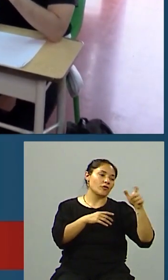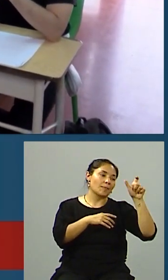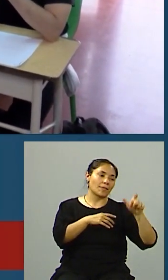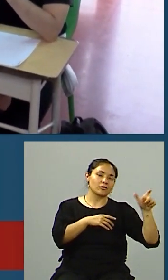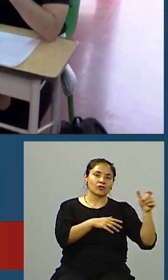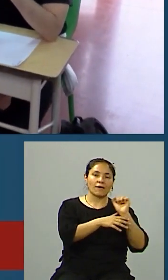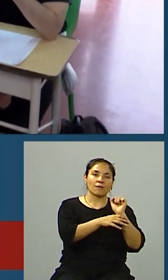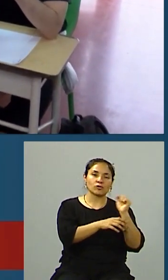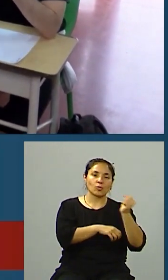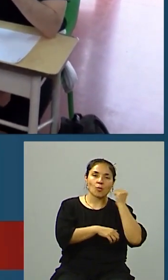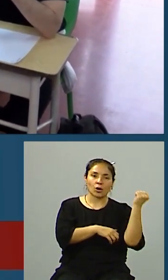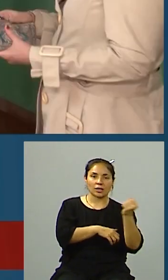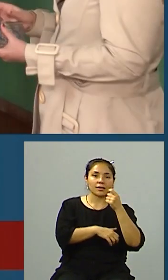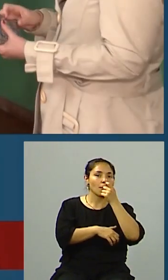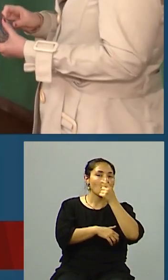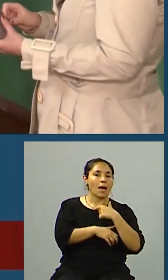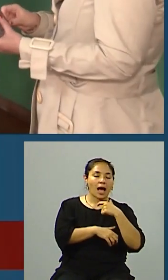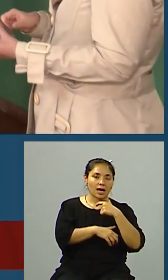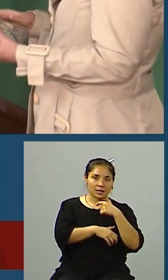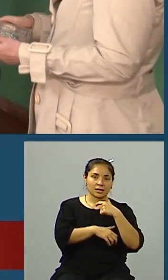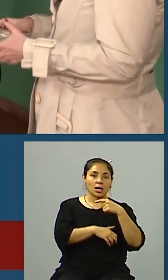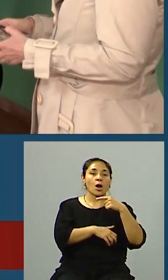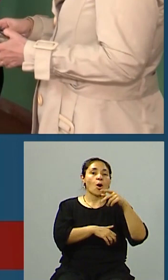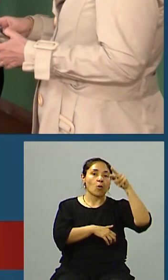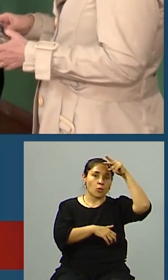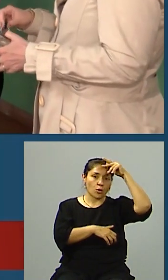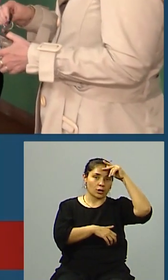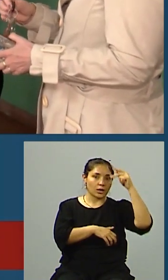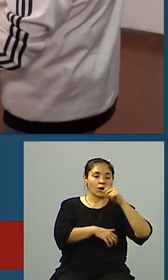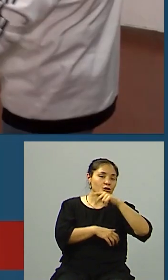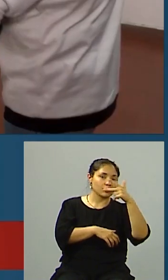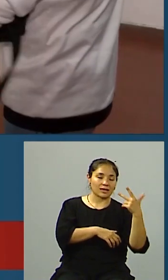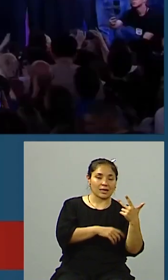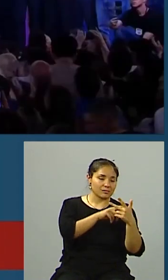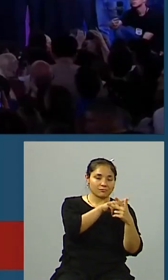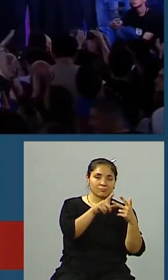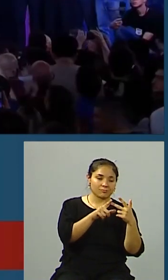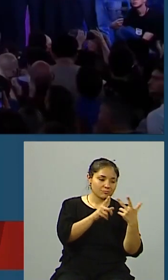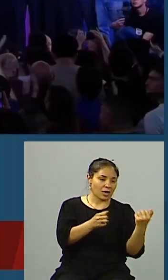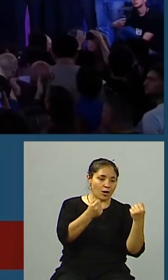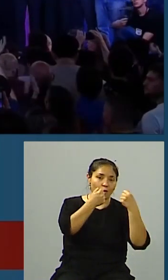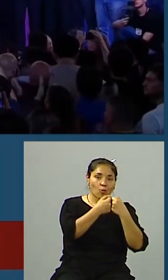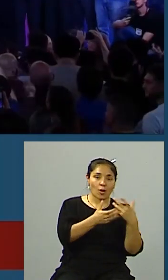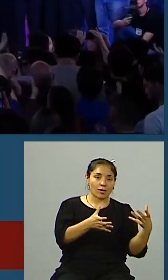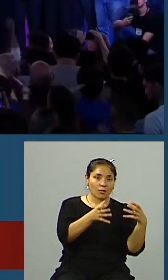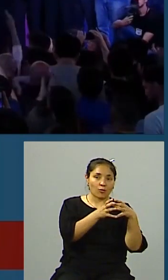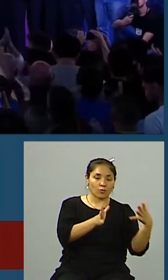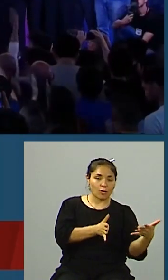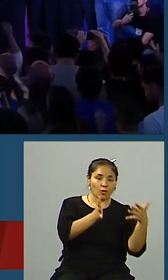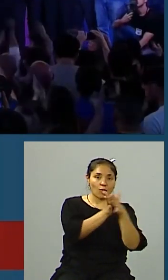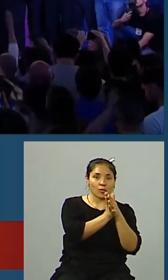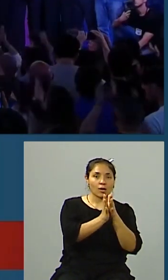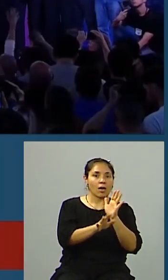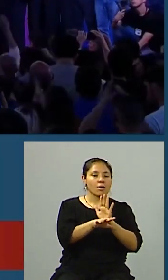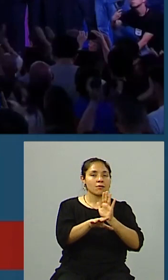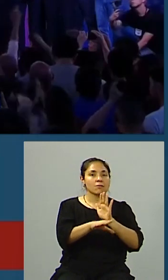de la dirigencia opositora, como Mauricio Macri y Patricia Bullrich, la tercera candidata en discordia en esa elección general, bueno, produjo un